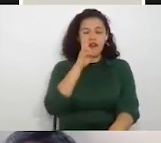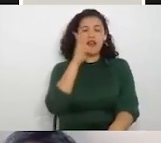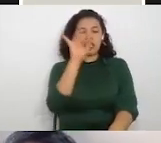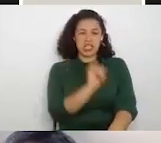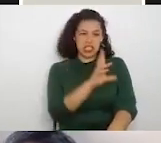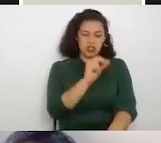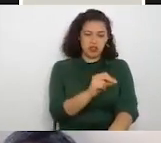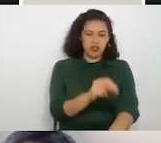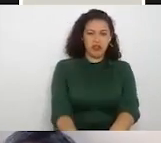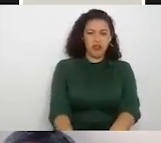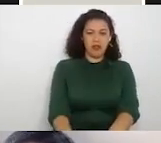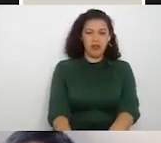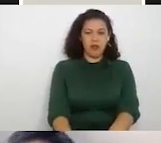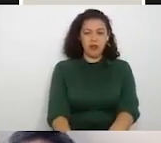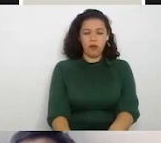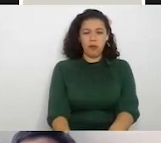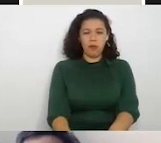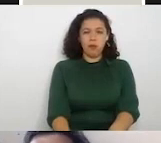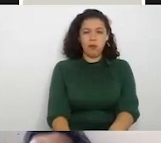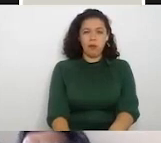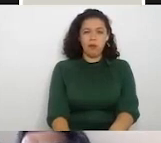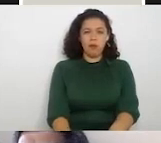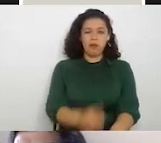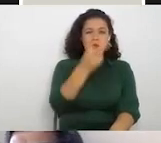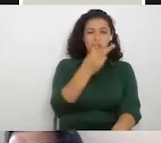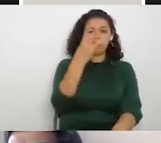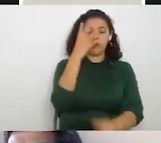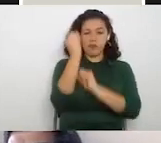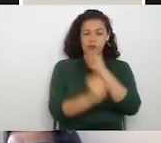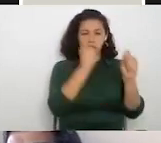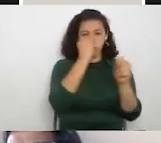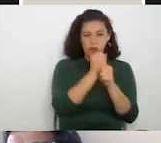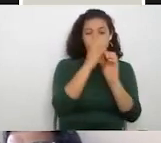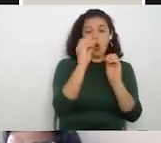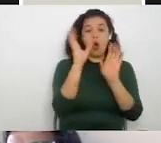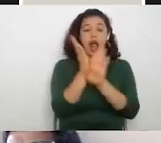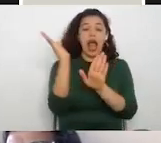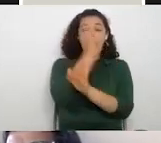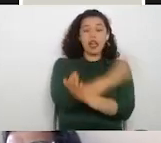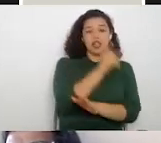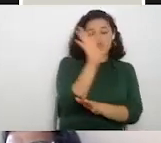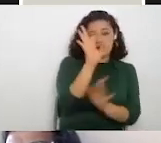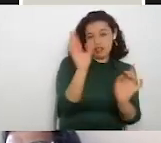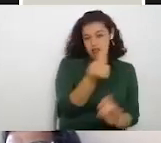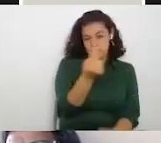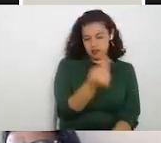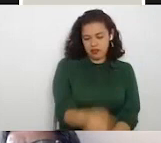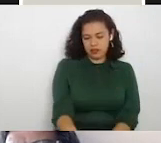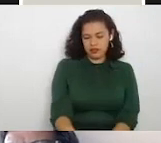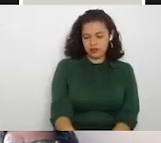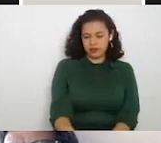¿no? Adelante. La vigencia cada 2 o cada 3 años o antes en caso de ser necesario, y con eso pues